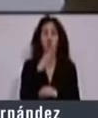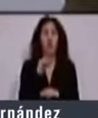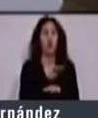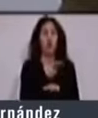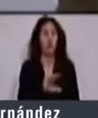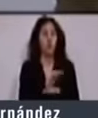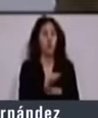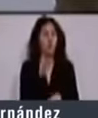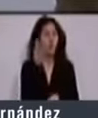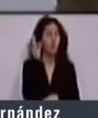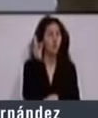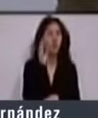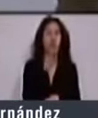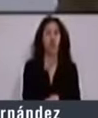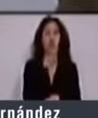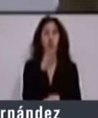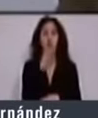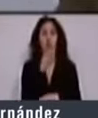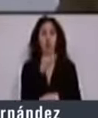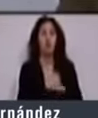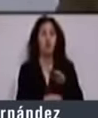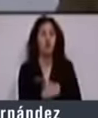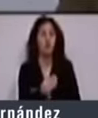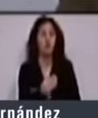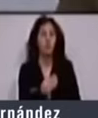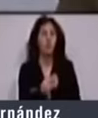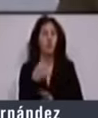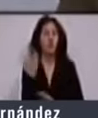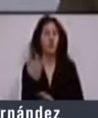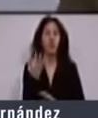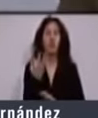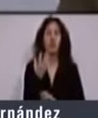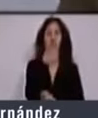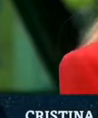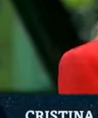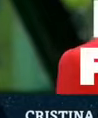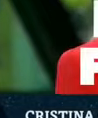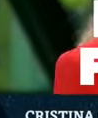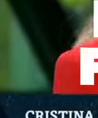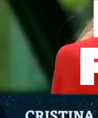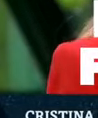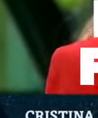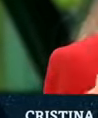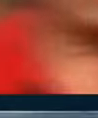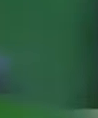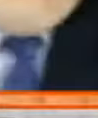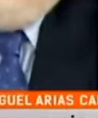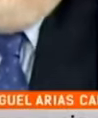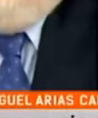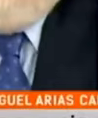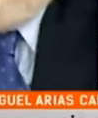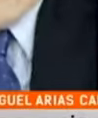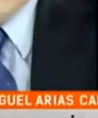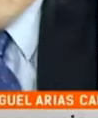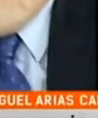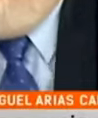mujeres por la reproducción. ¿Qué pasa? Tenemos granjas reproductoras. Razones fundadas. El debate entre un